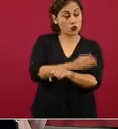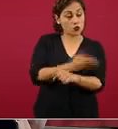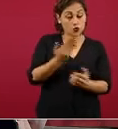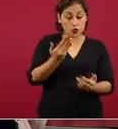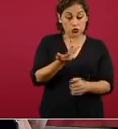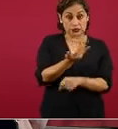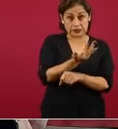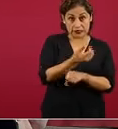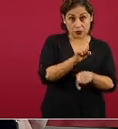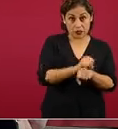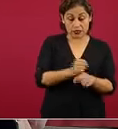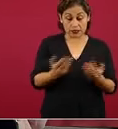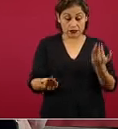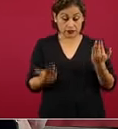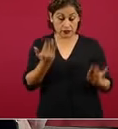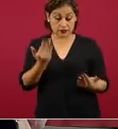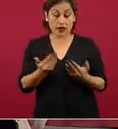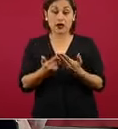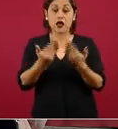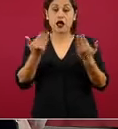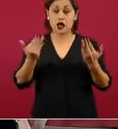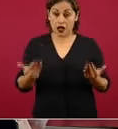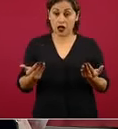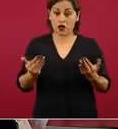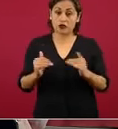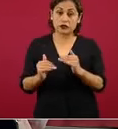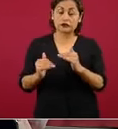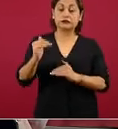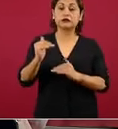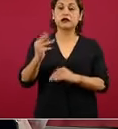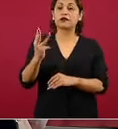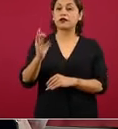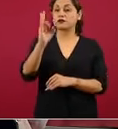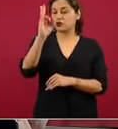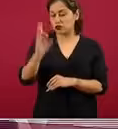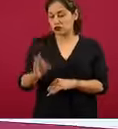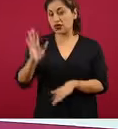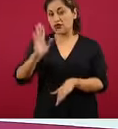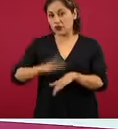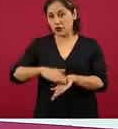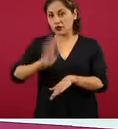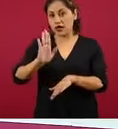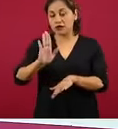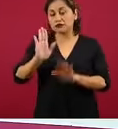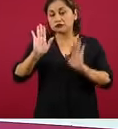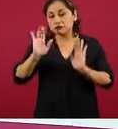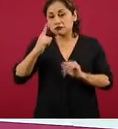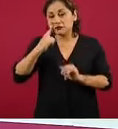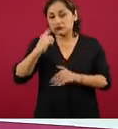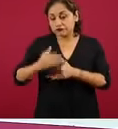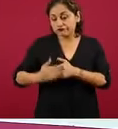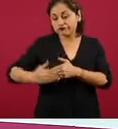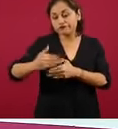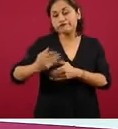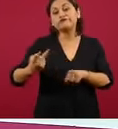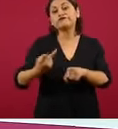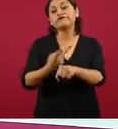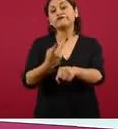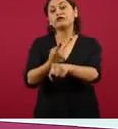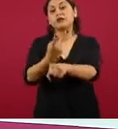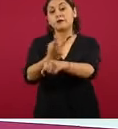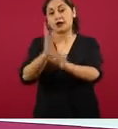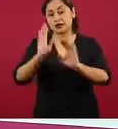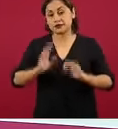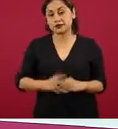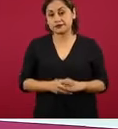50, estamos abriendo con un 3% de incremento, que iremos viendo cómo se comporta durante los días de esta semana,